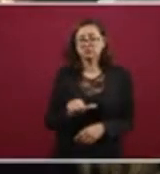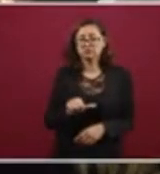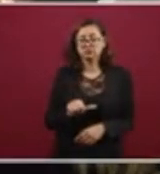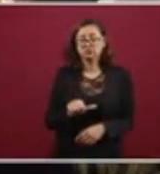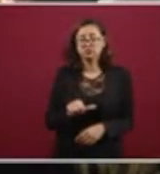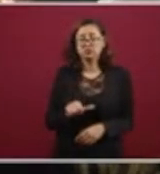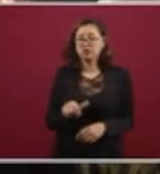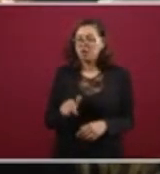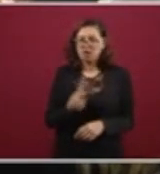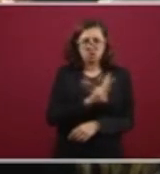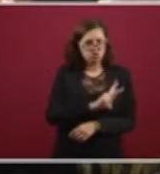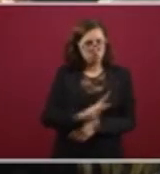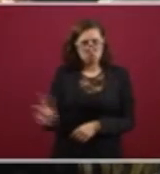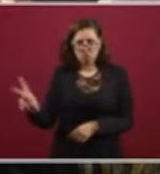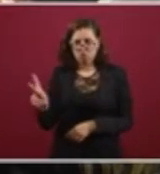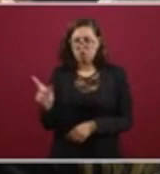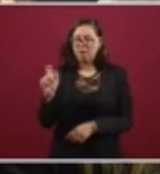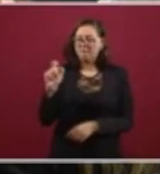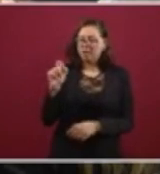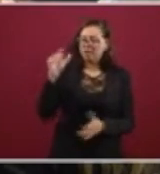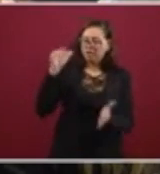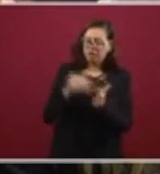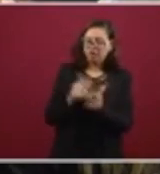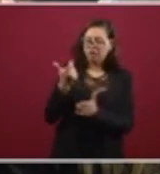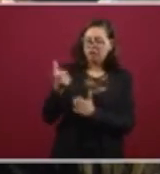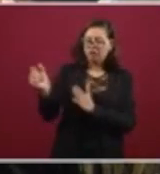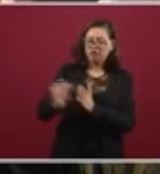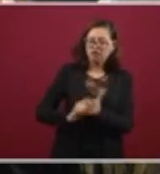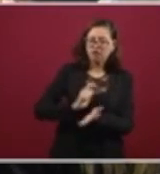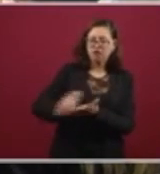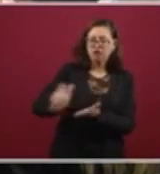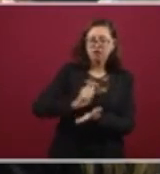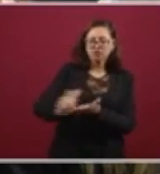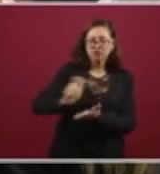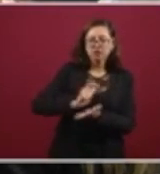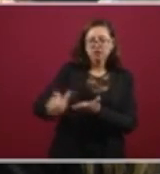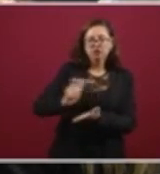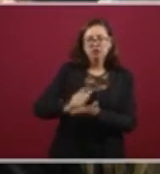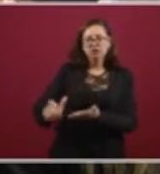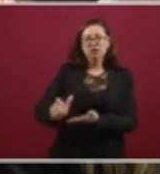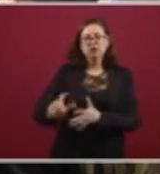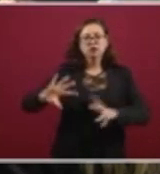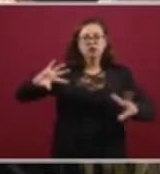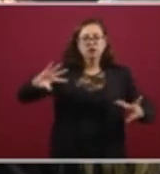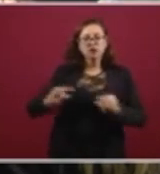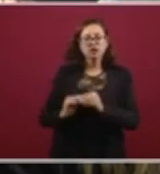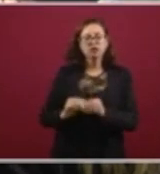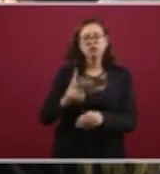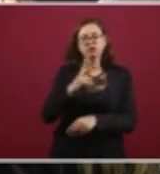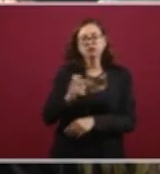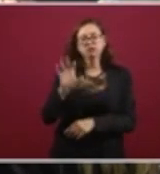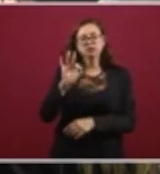de ese apoyo de 20,000 pesos mensuales, que son 240,000 al año,